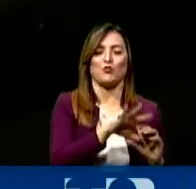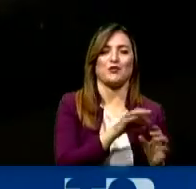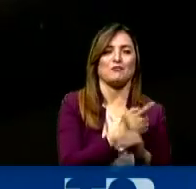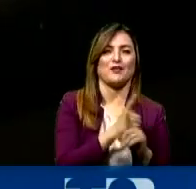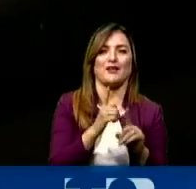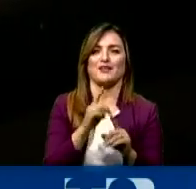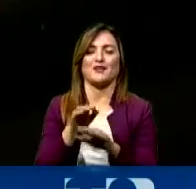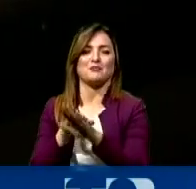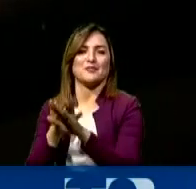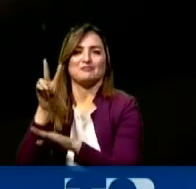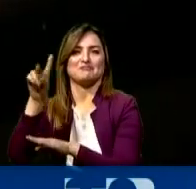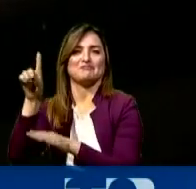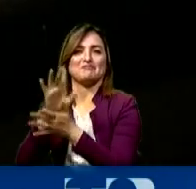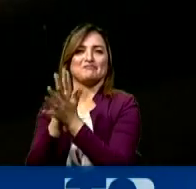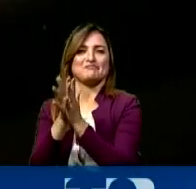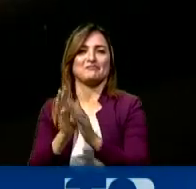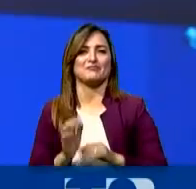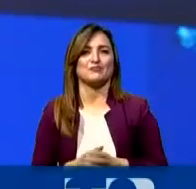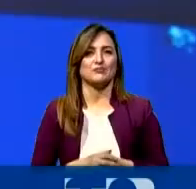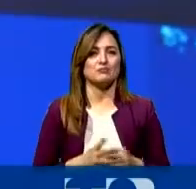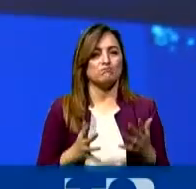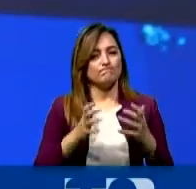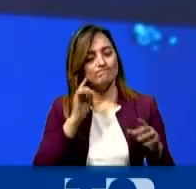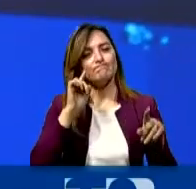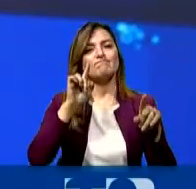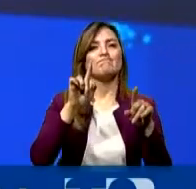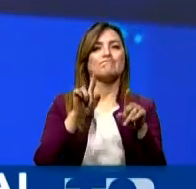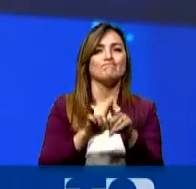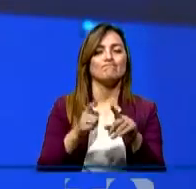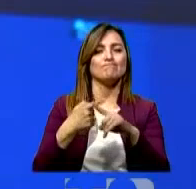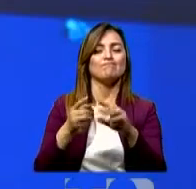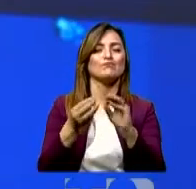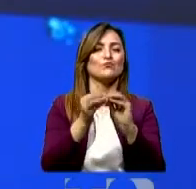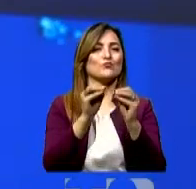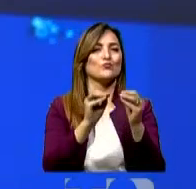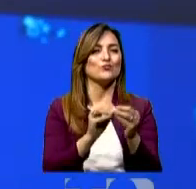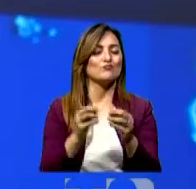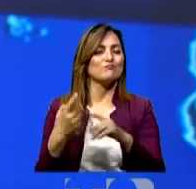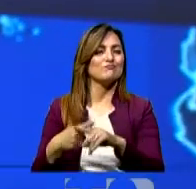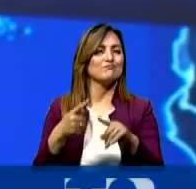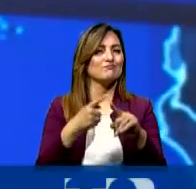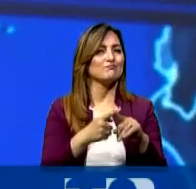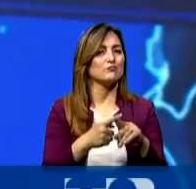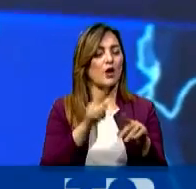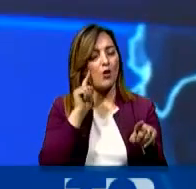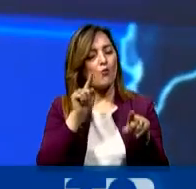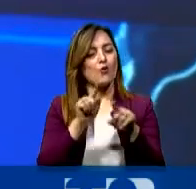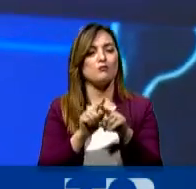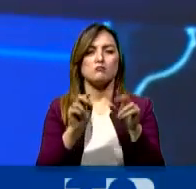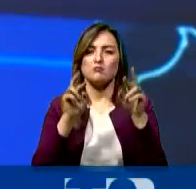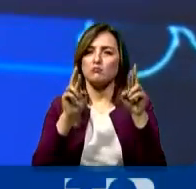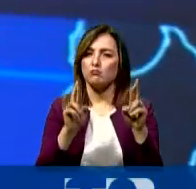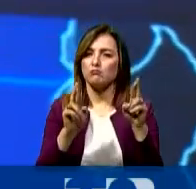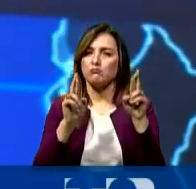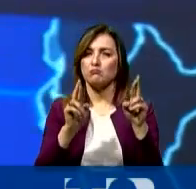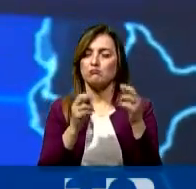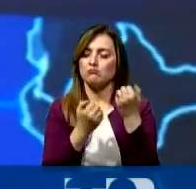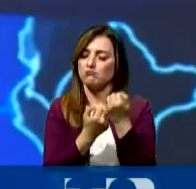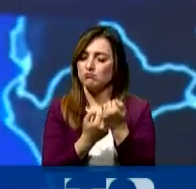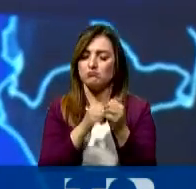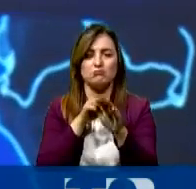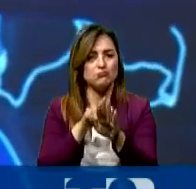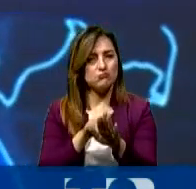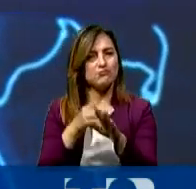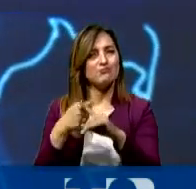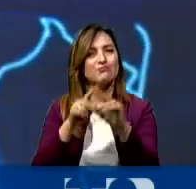una banca en conjunto tenemos un acuerdo con otros otros sectores y espero que en estos temas en estos temas y en